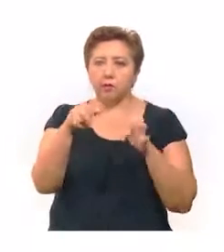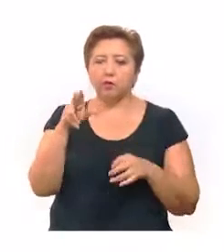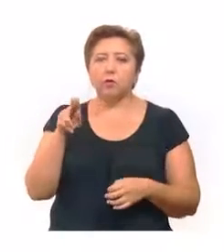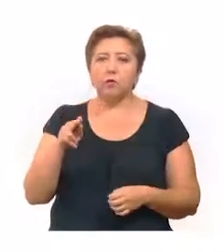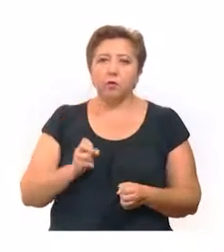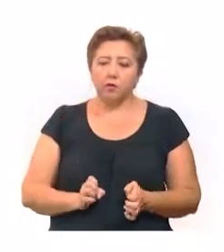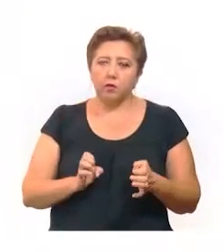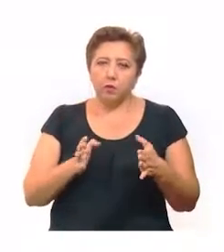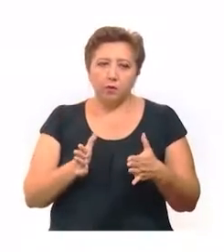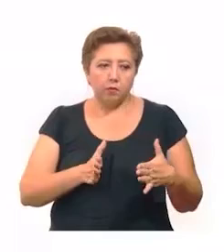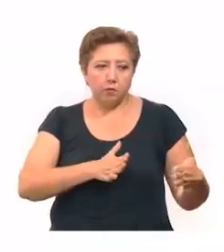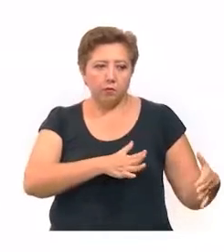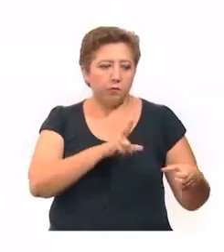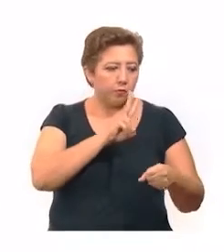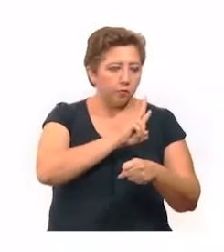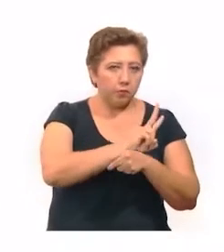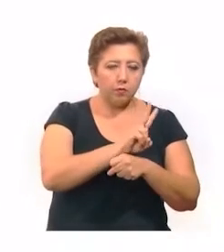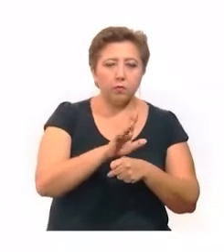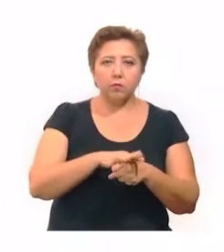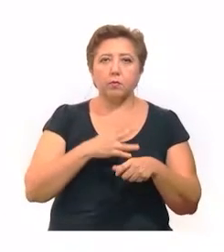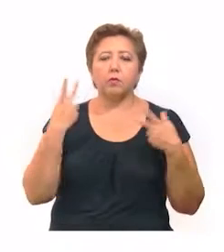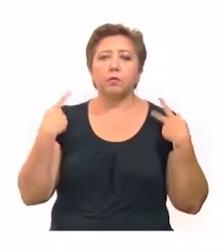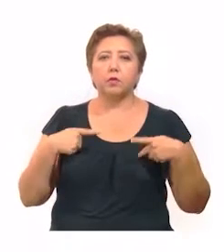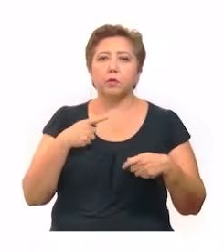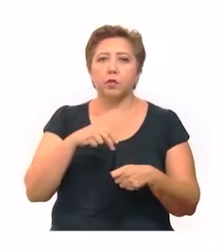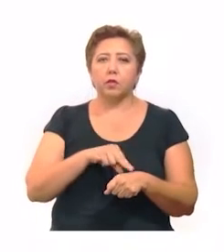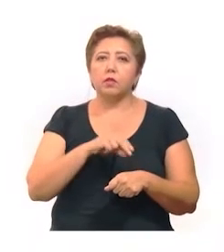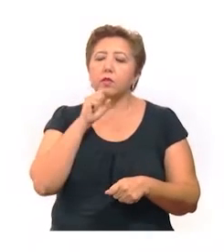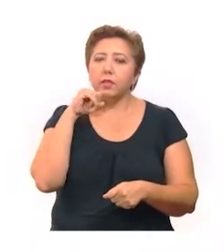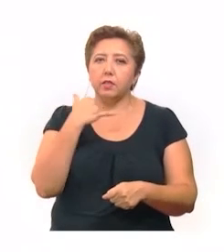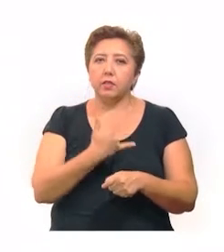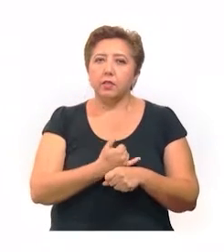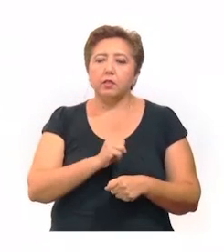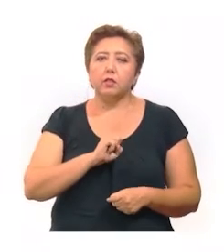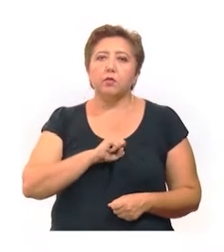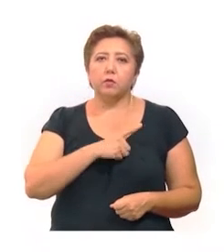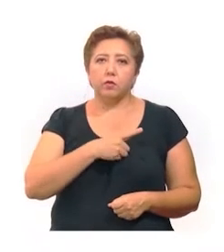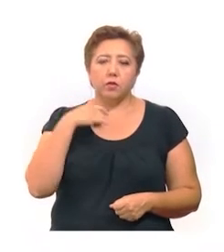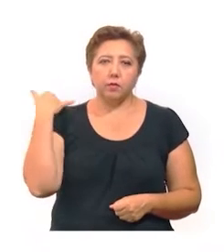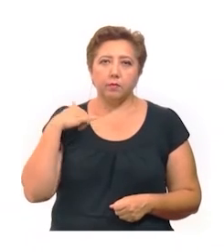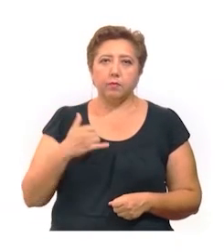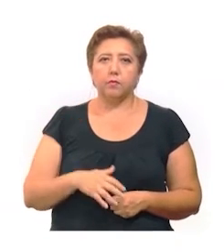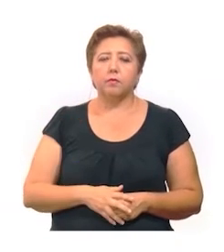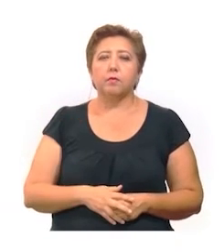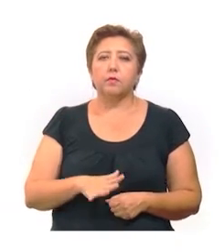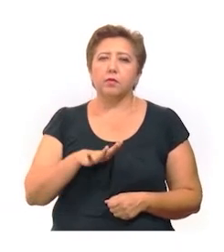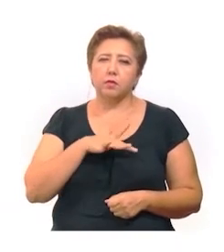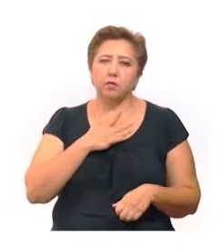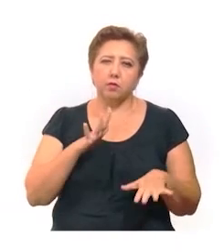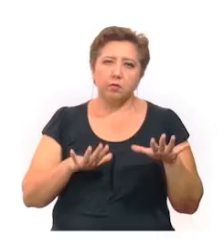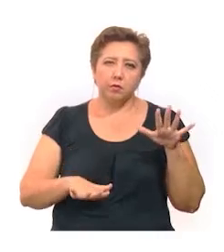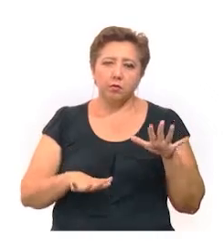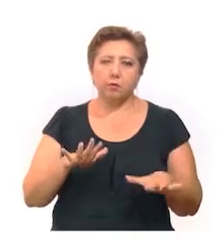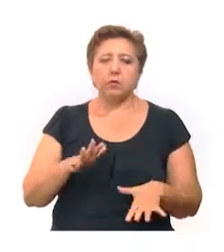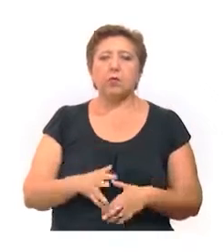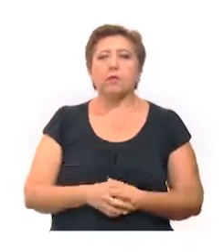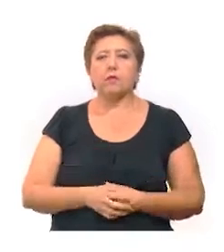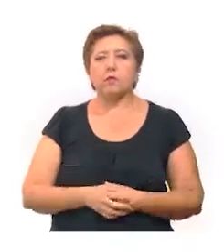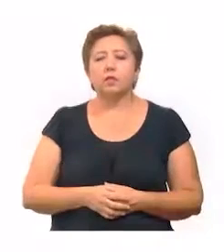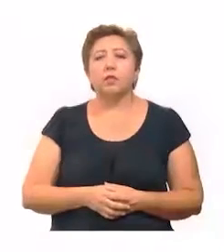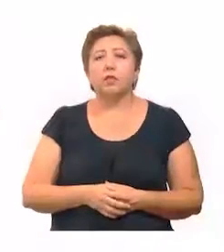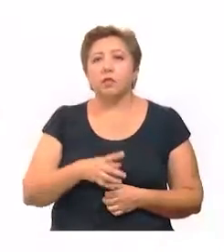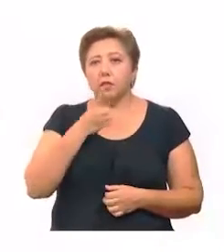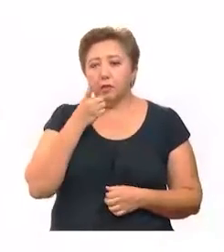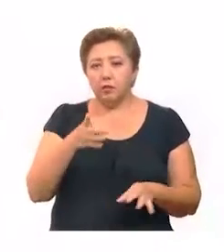están estables, aislados, monitoreados constantemente por personal médico de los servicios de salud de Yucatán. Presentan síntomas